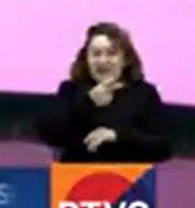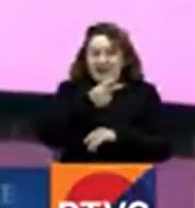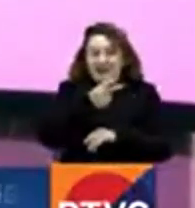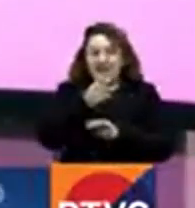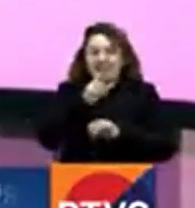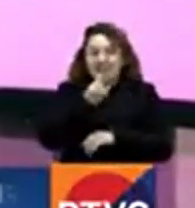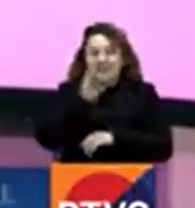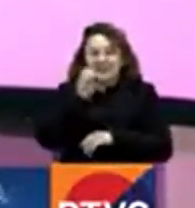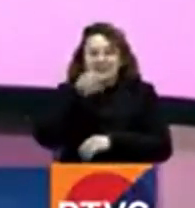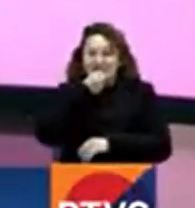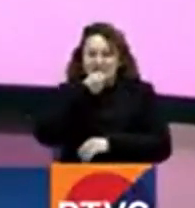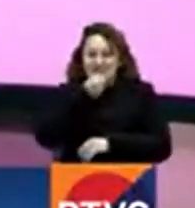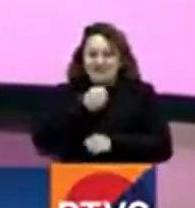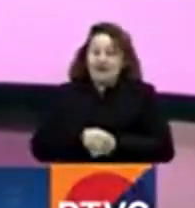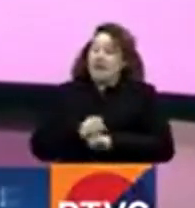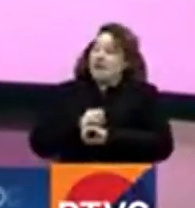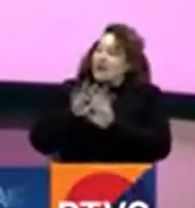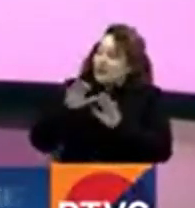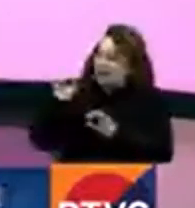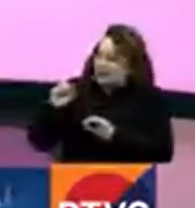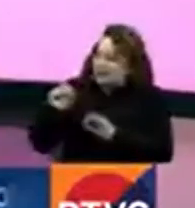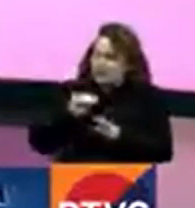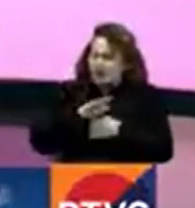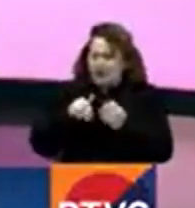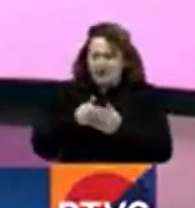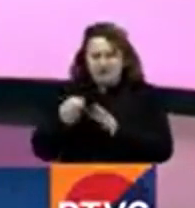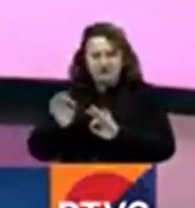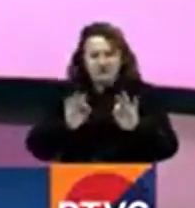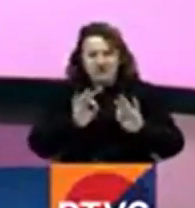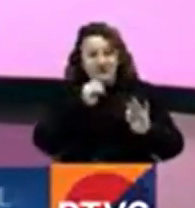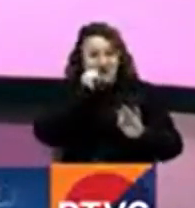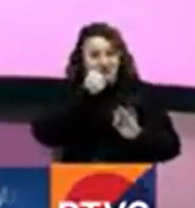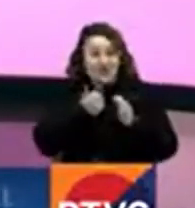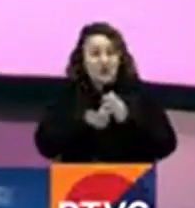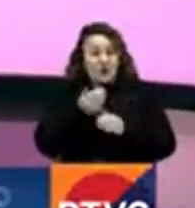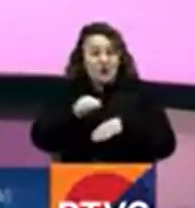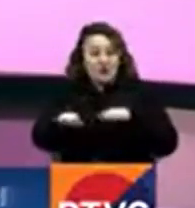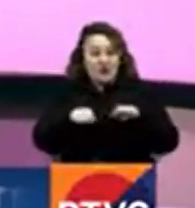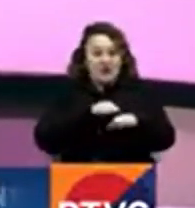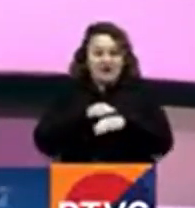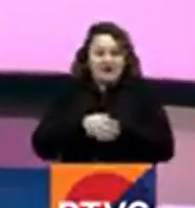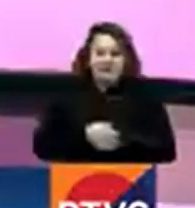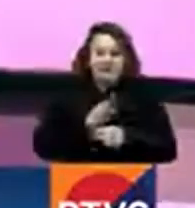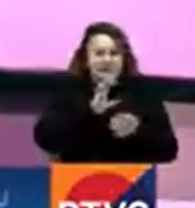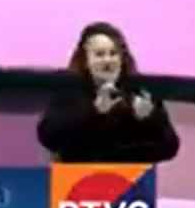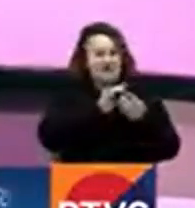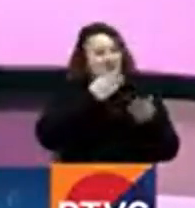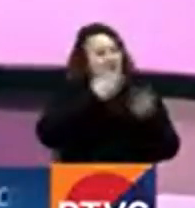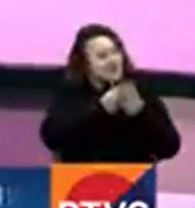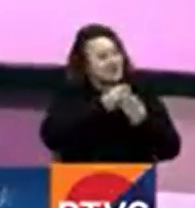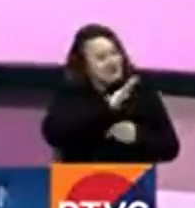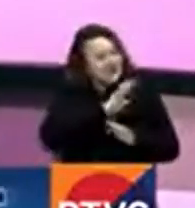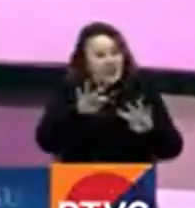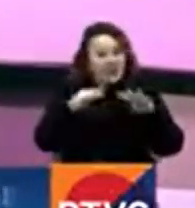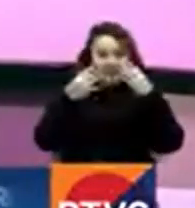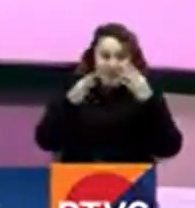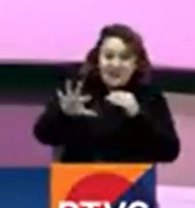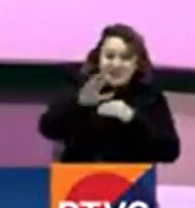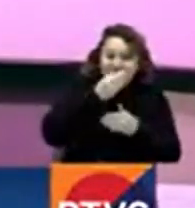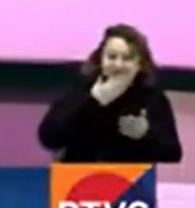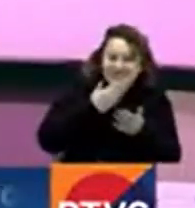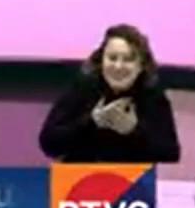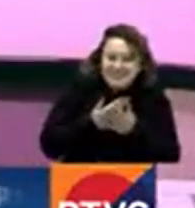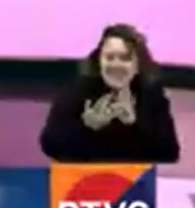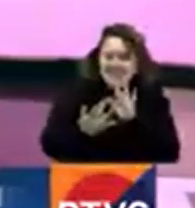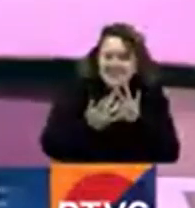RTVC Noticias. Claro que sí, Carlos. Además, todos súper organizados a partir de mañana, el nuevo pico y placa. Perfecto, Julie. Muchas gracias a usted, a todos nuestros televidentes que estuvieron